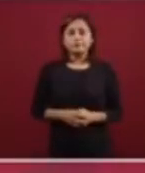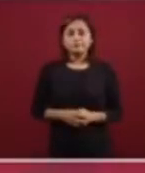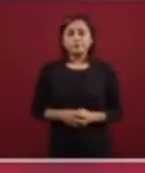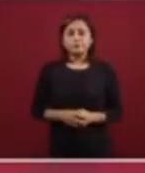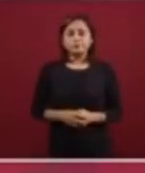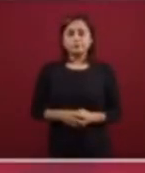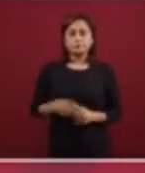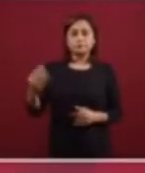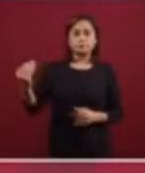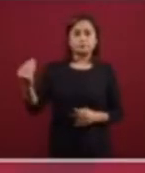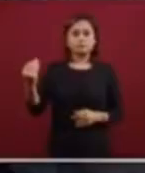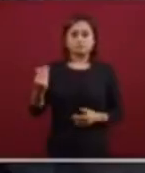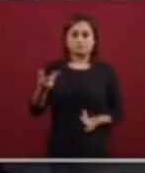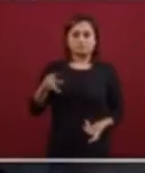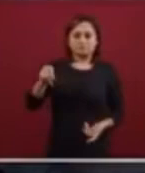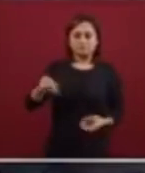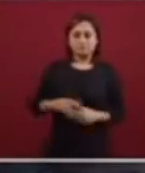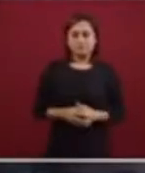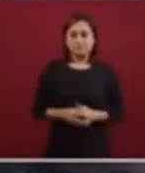no?